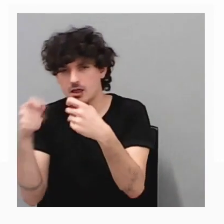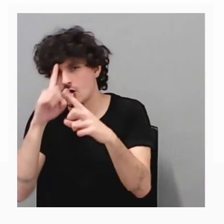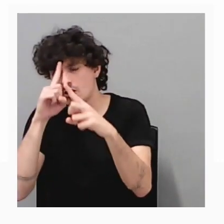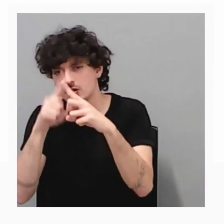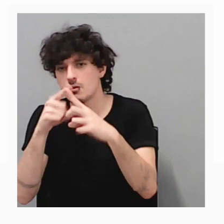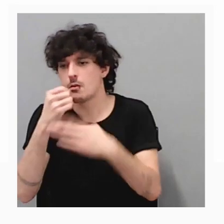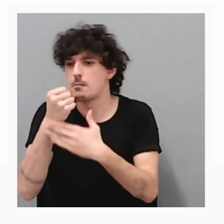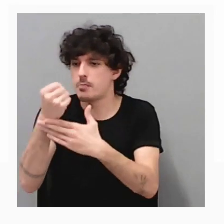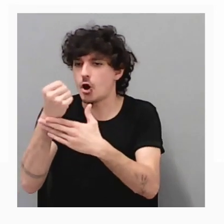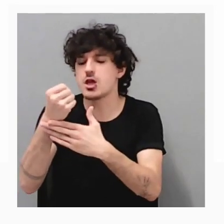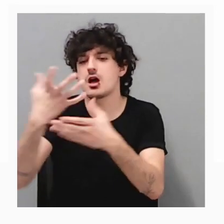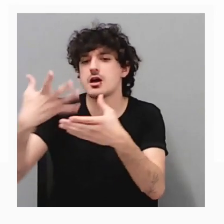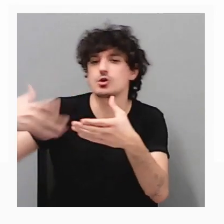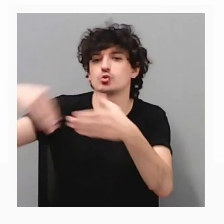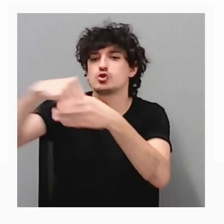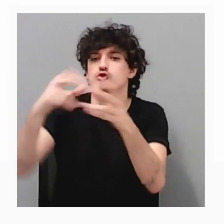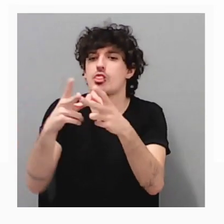inclusión social y laboral.